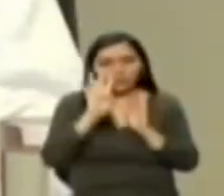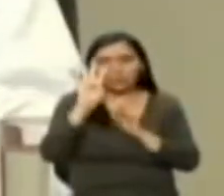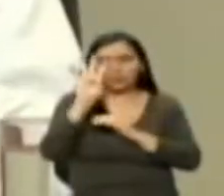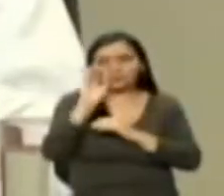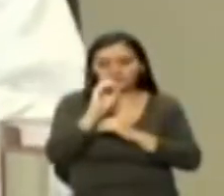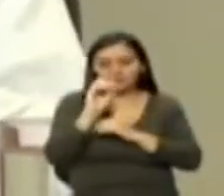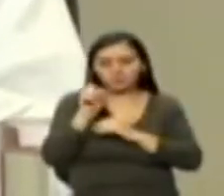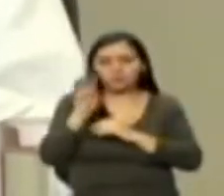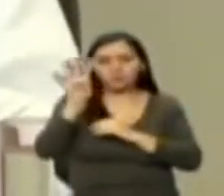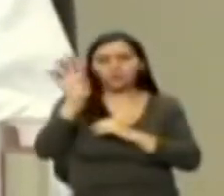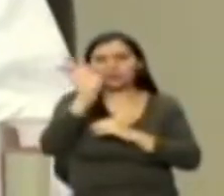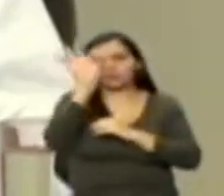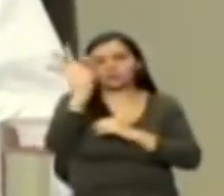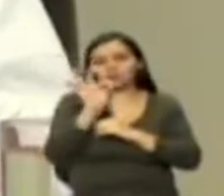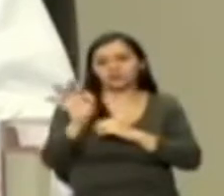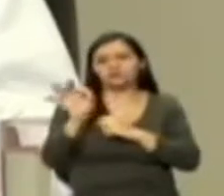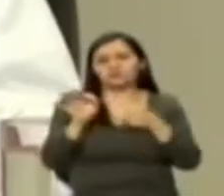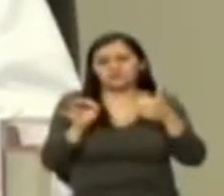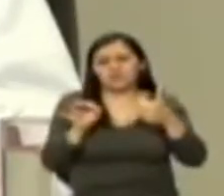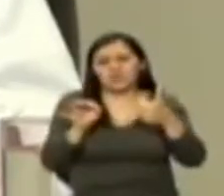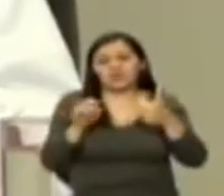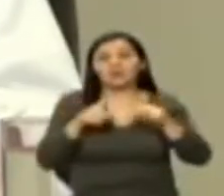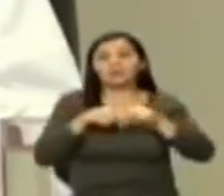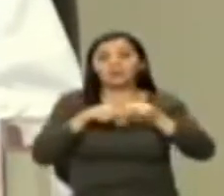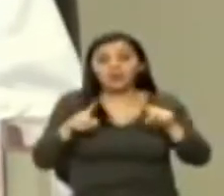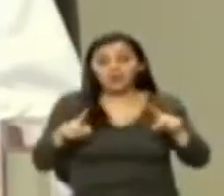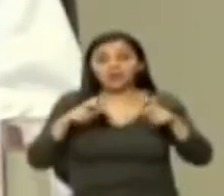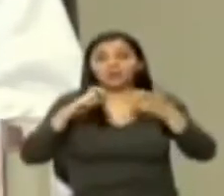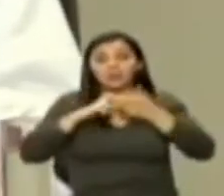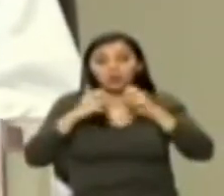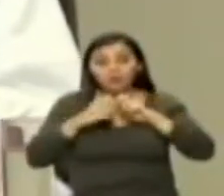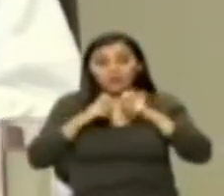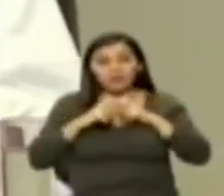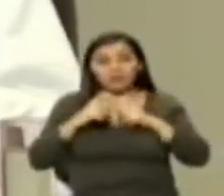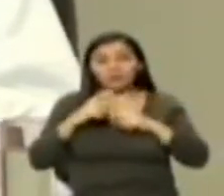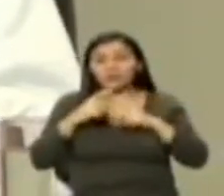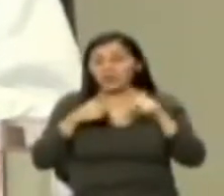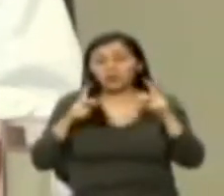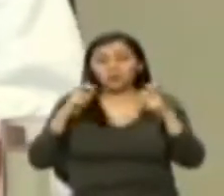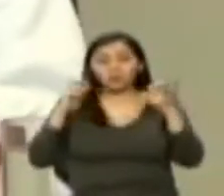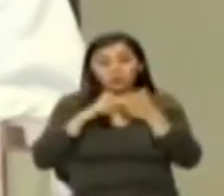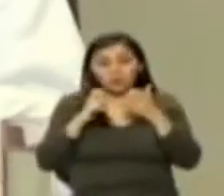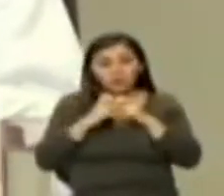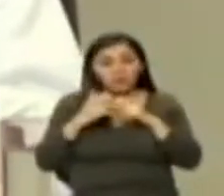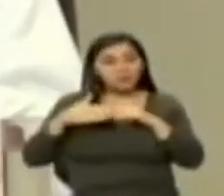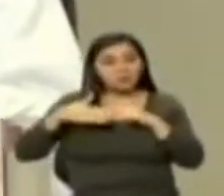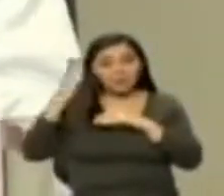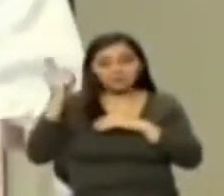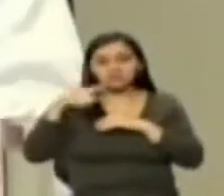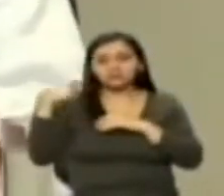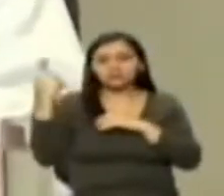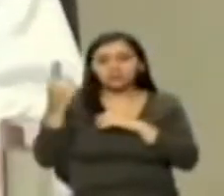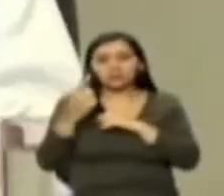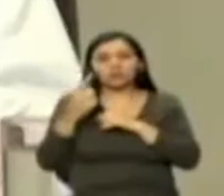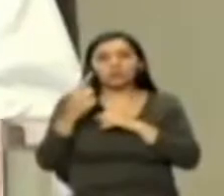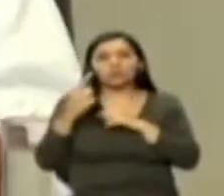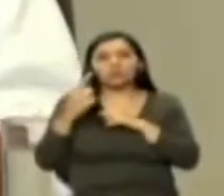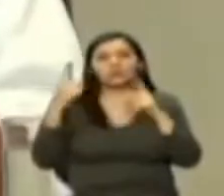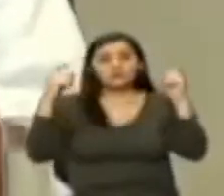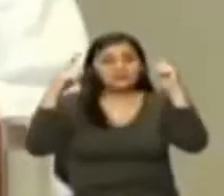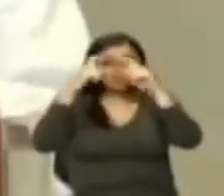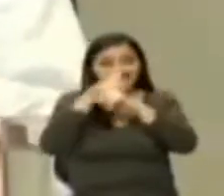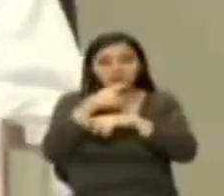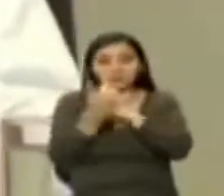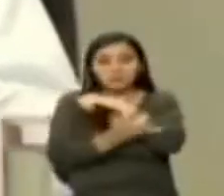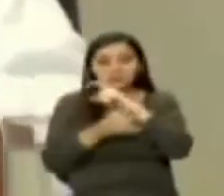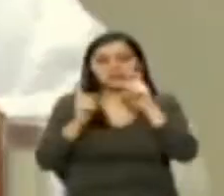mojarse. Entonces, siempre advertimos, el gran desafío es controlar el desempleo. Y nos iba a subir un poquito, y tal vez nos suba un poquito a pobreza, tal vez un poquito a la desigualdad, y